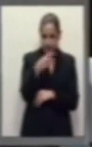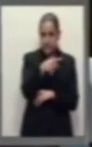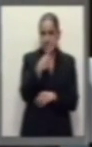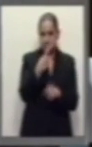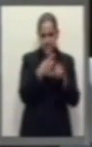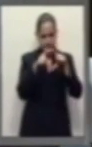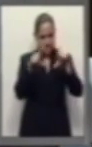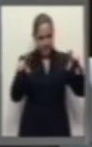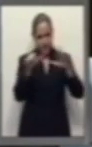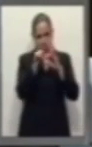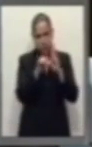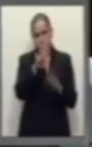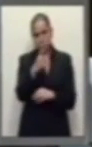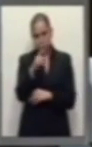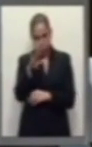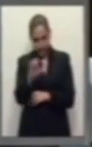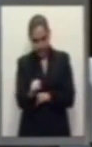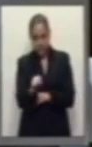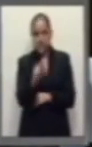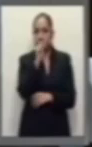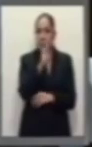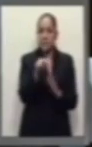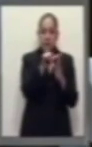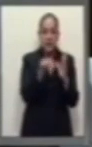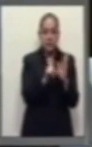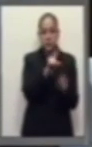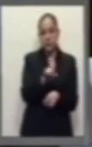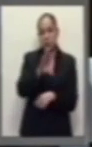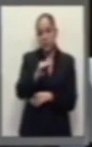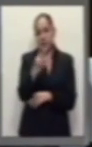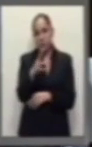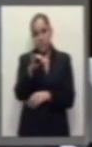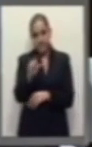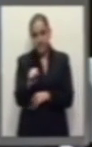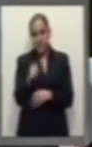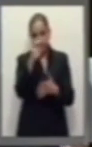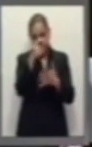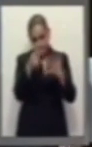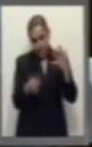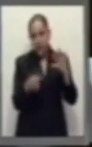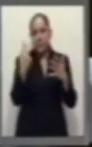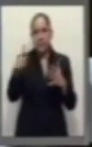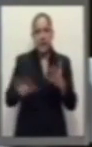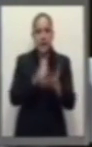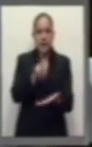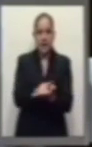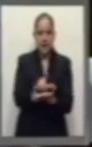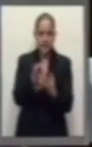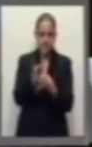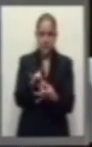del artículo 51 bis el artículo 194 beats todos estos de la